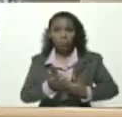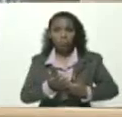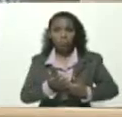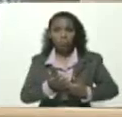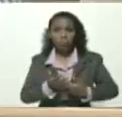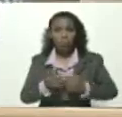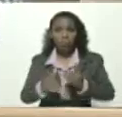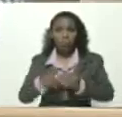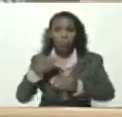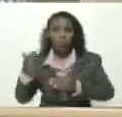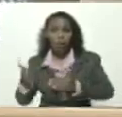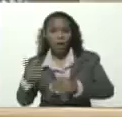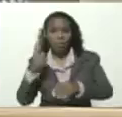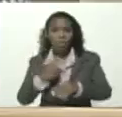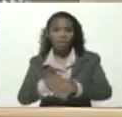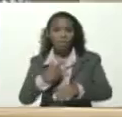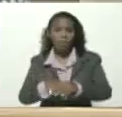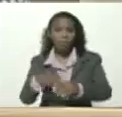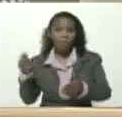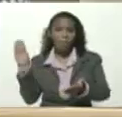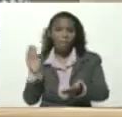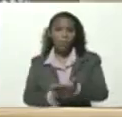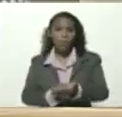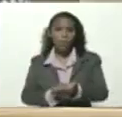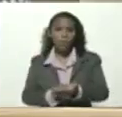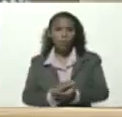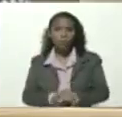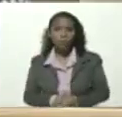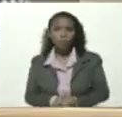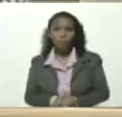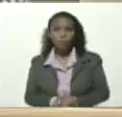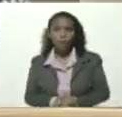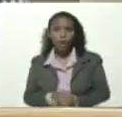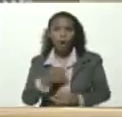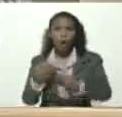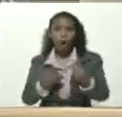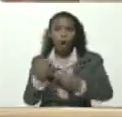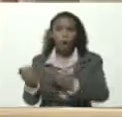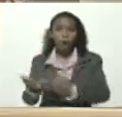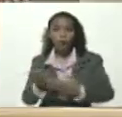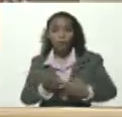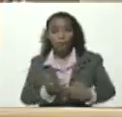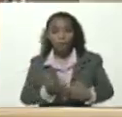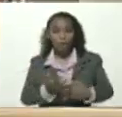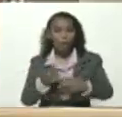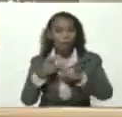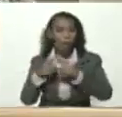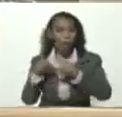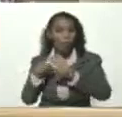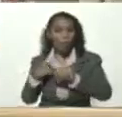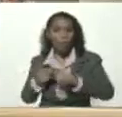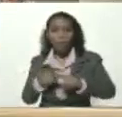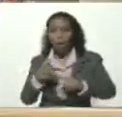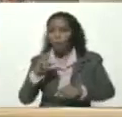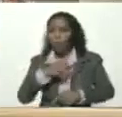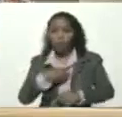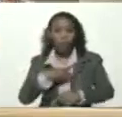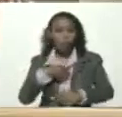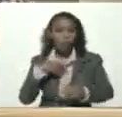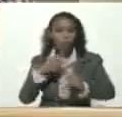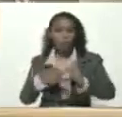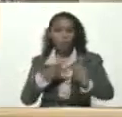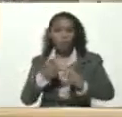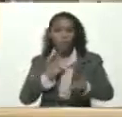fuera del lapso establecido. Así como fueron recibidas muchas otras que no pueden ser procesadas